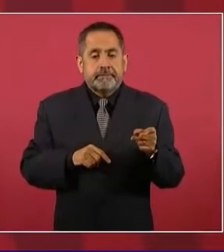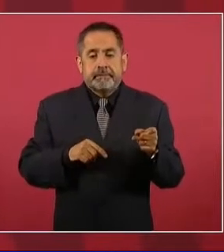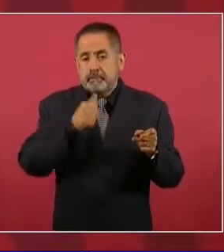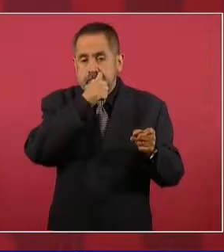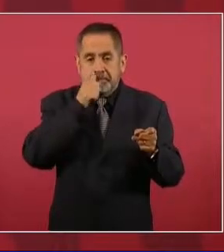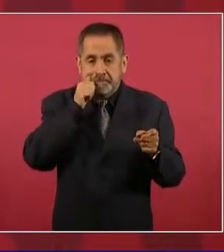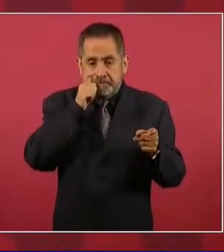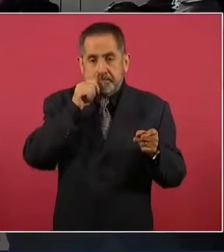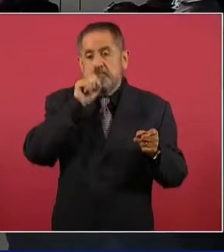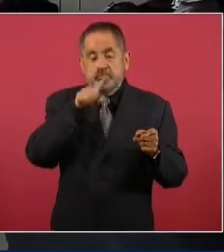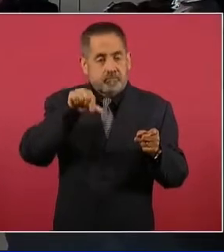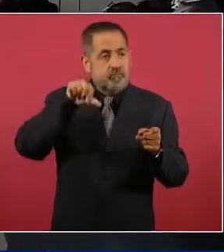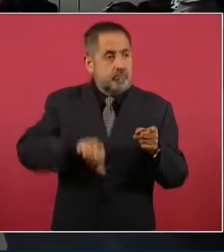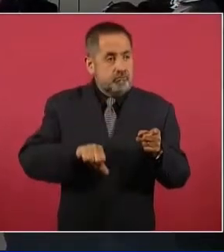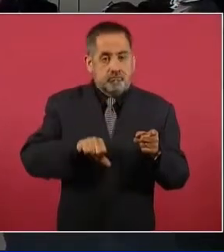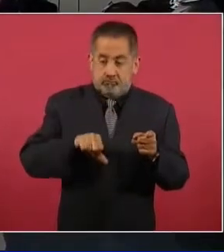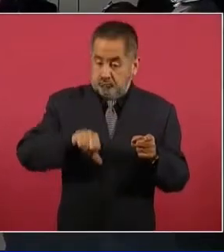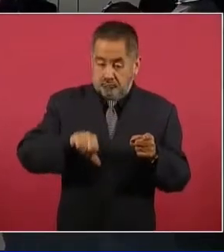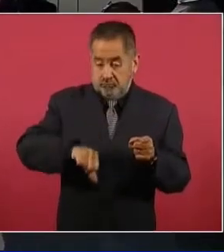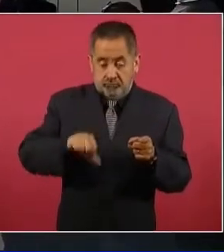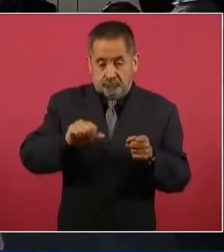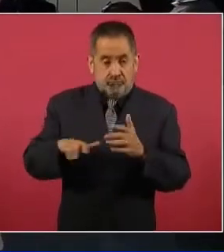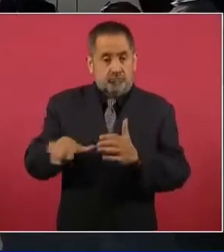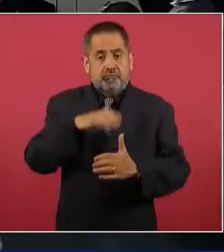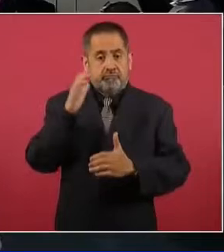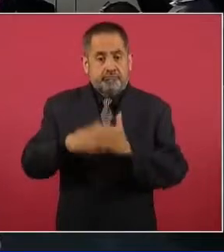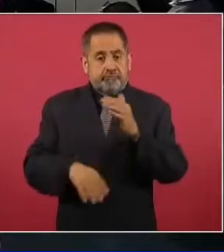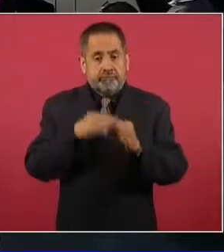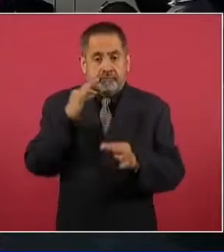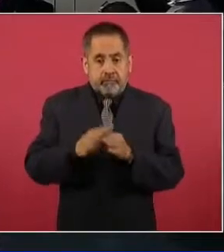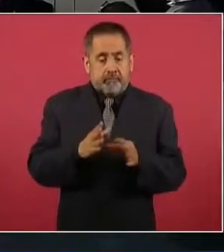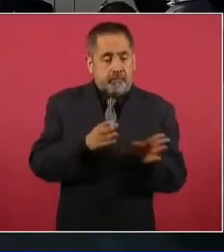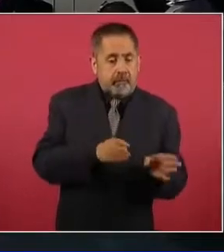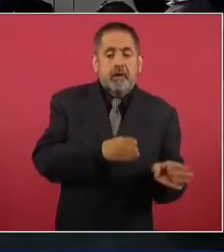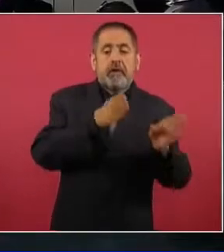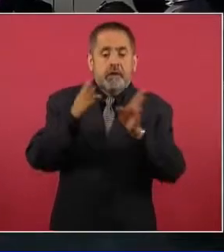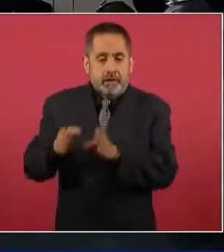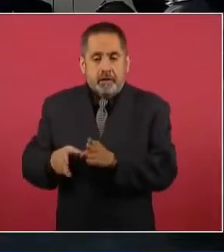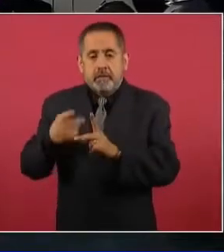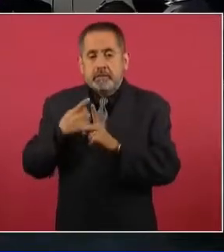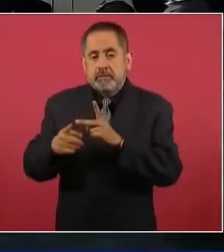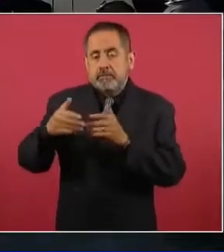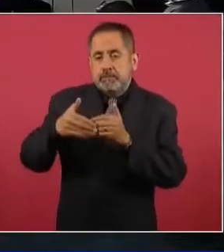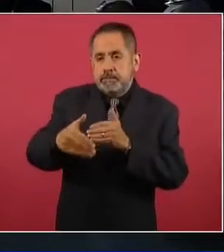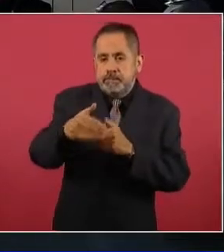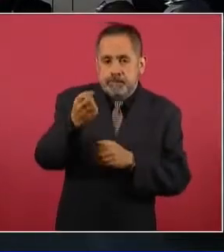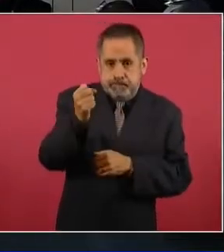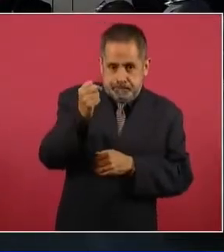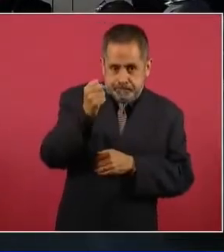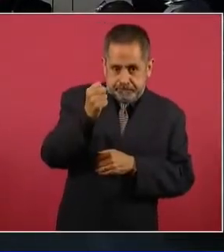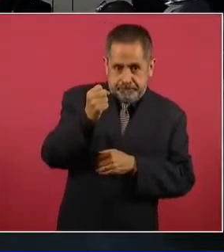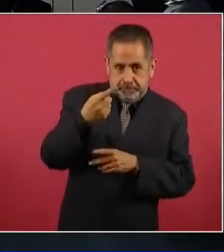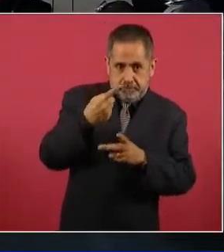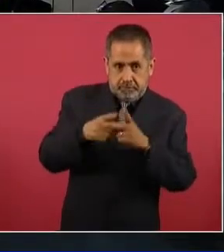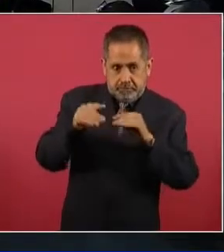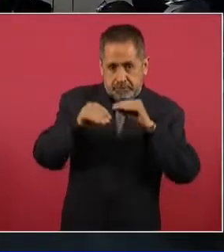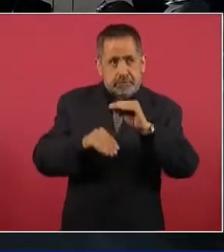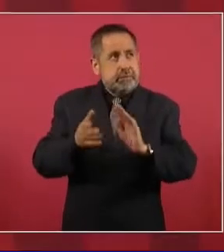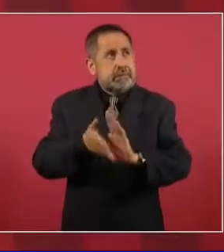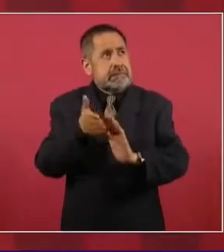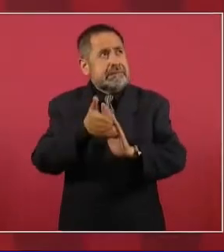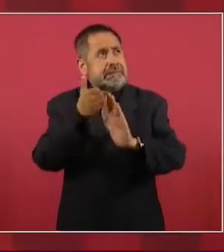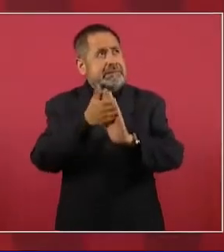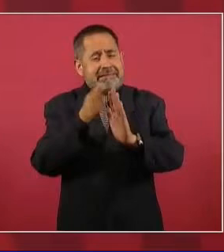Juárez, justo hoy se concluye una etapa del proceso para iniciar en septiembre ya la